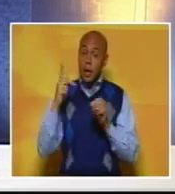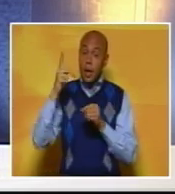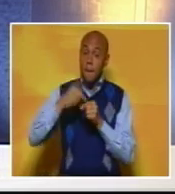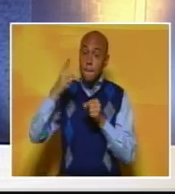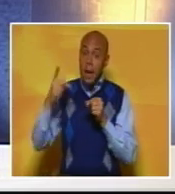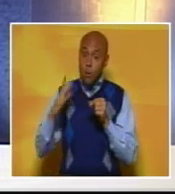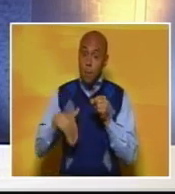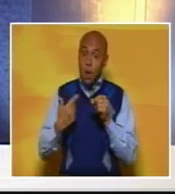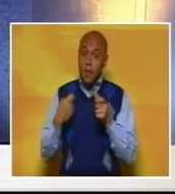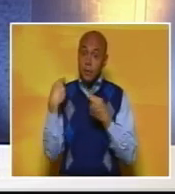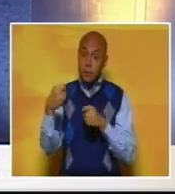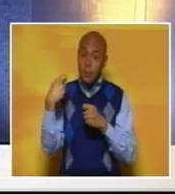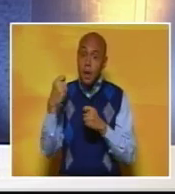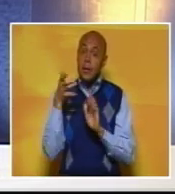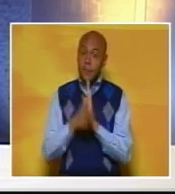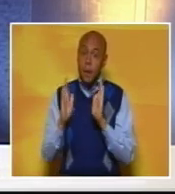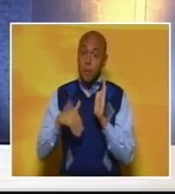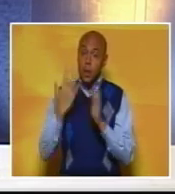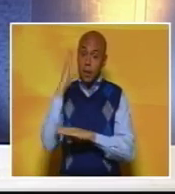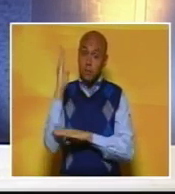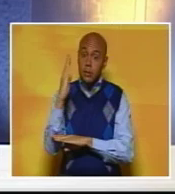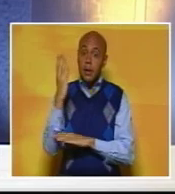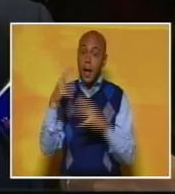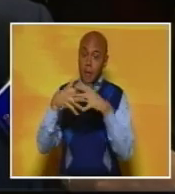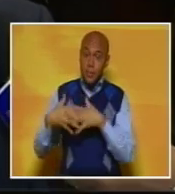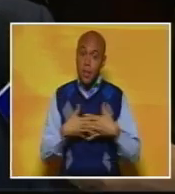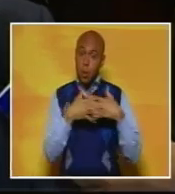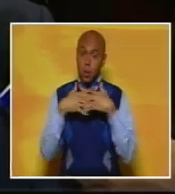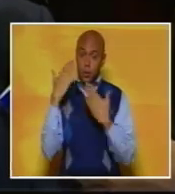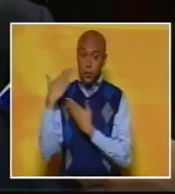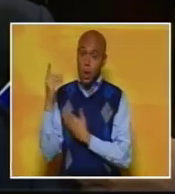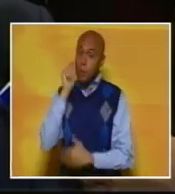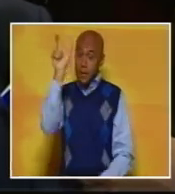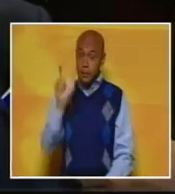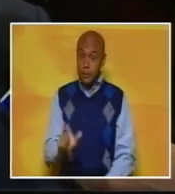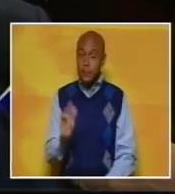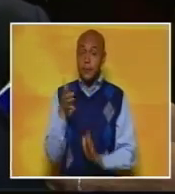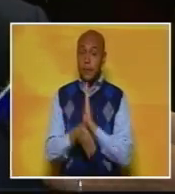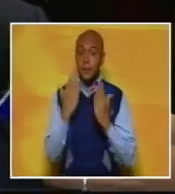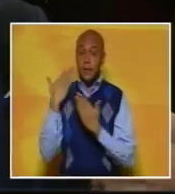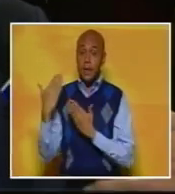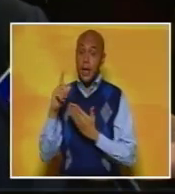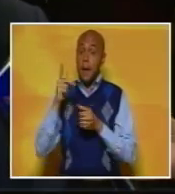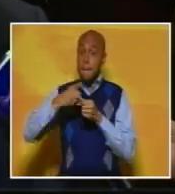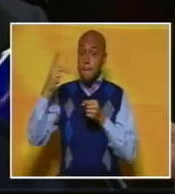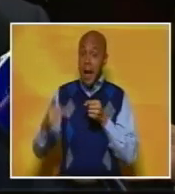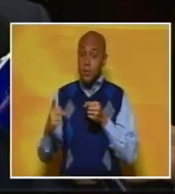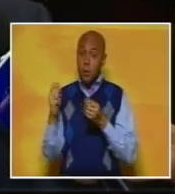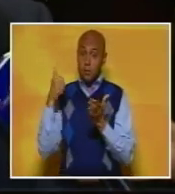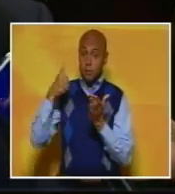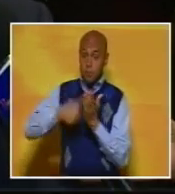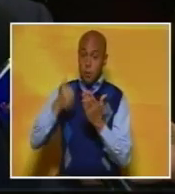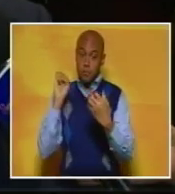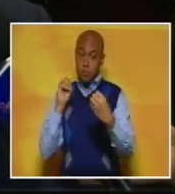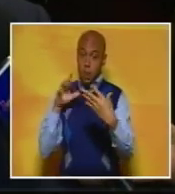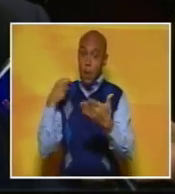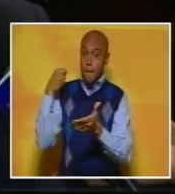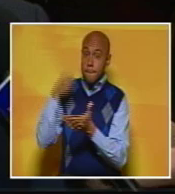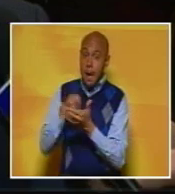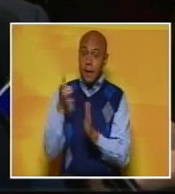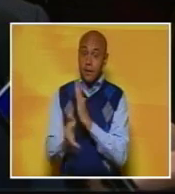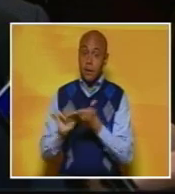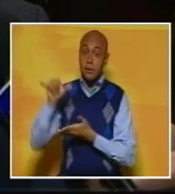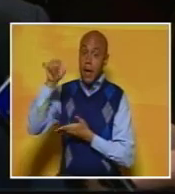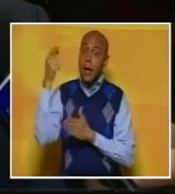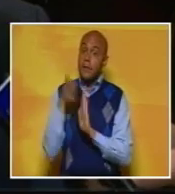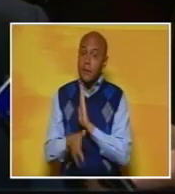la posibilidad de ser sancionados por Estados Unidos. Figuera señala que el uso de la criptomoneda para el pago de combustible afectará a las